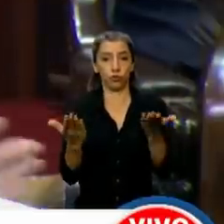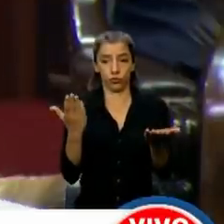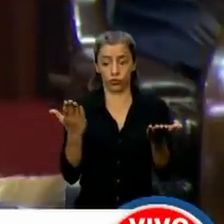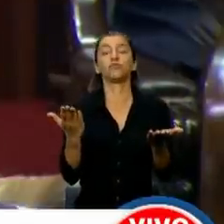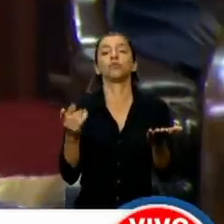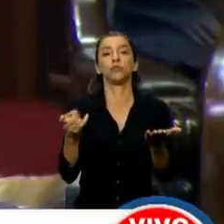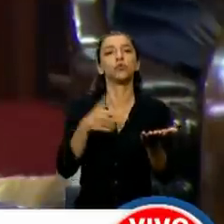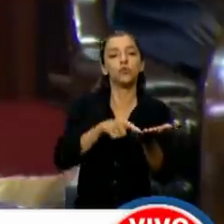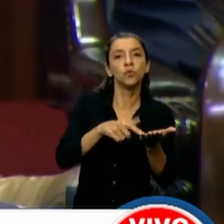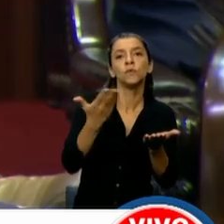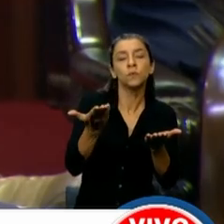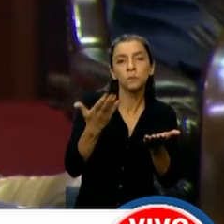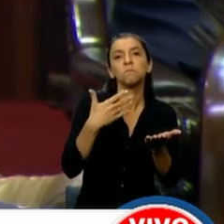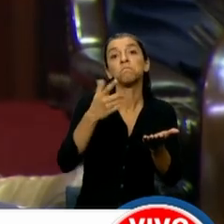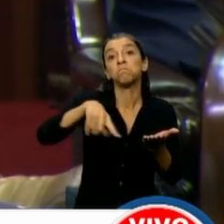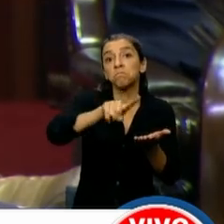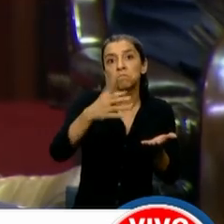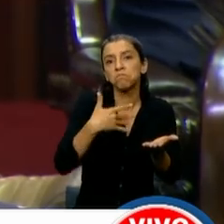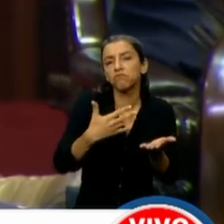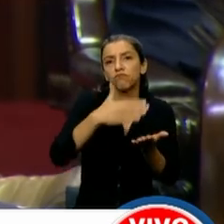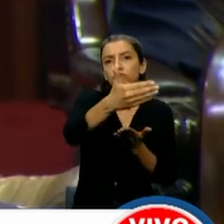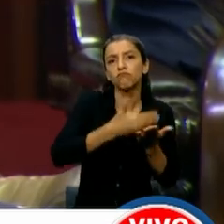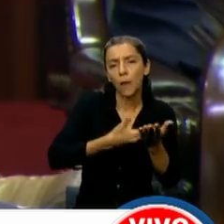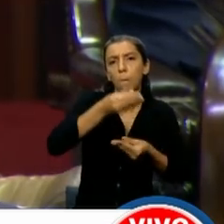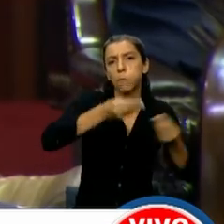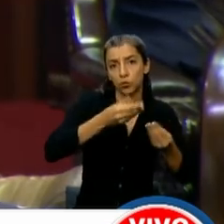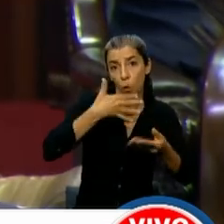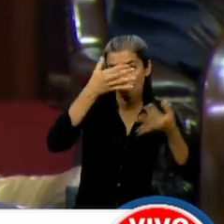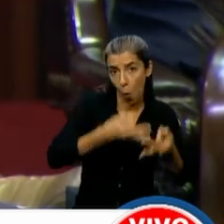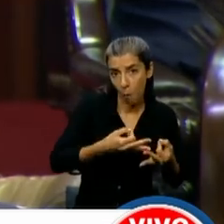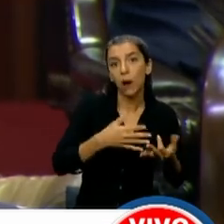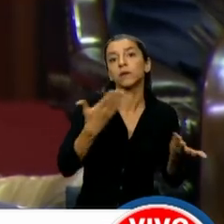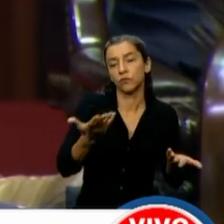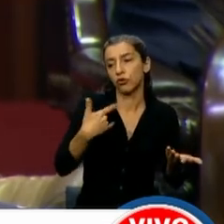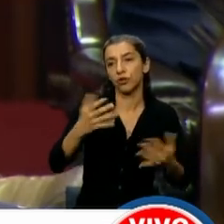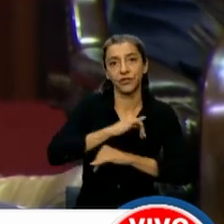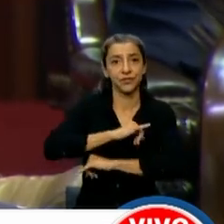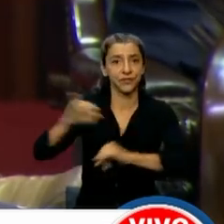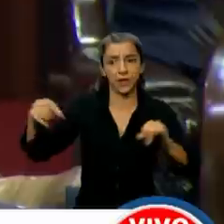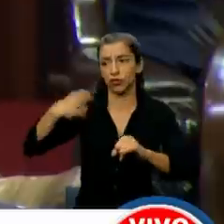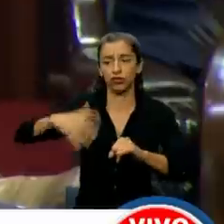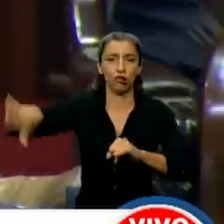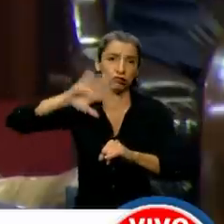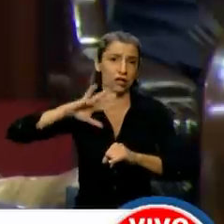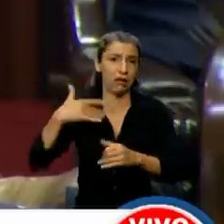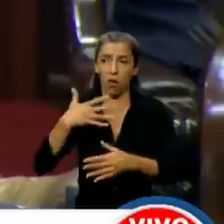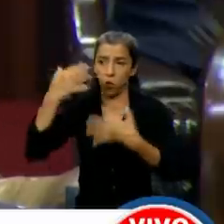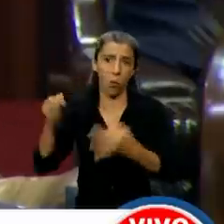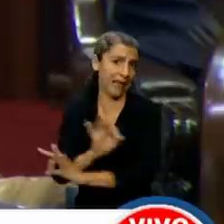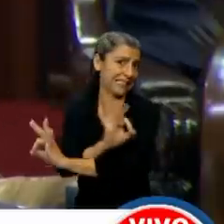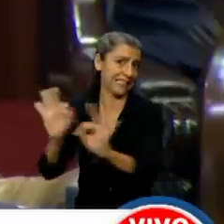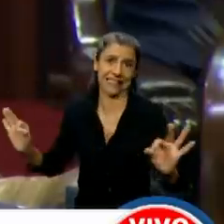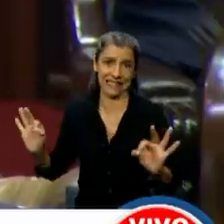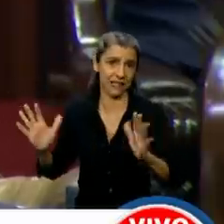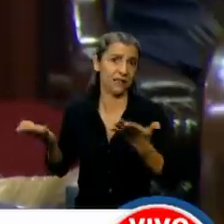por un lado incumple cumple en el presupuesto y no cumplen con lo que le dicen a sus votantes con lo que le dicen a la ciudadanía